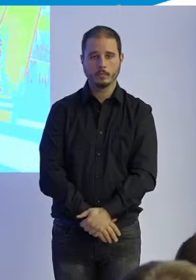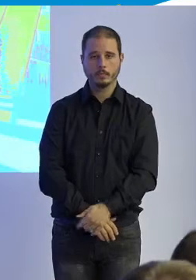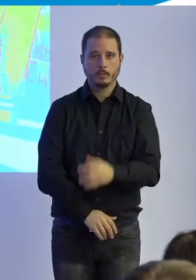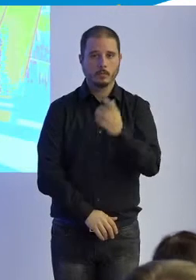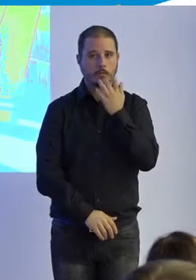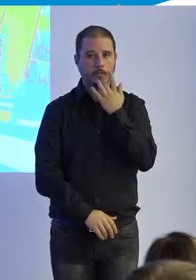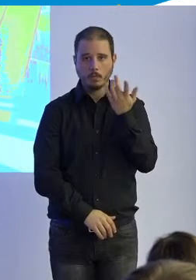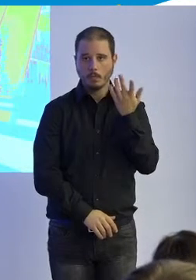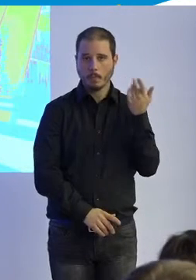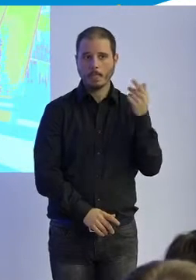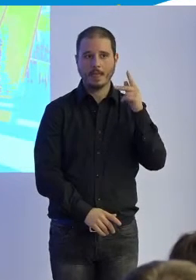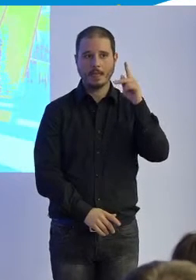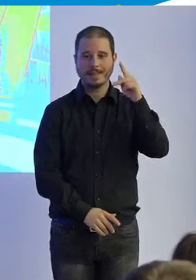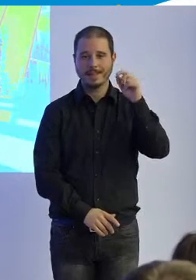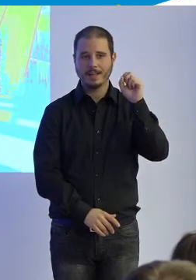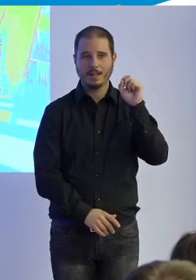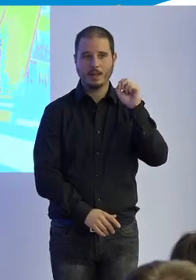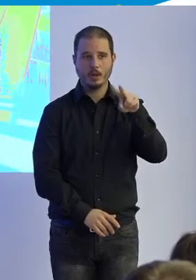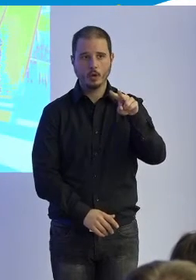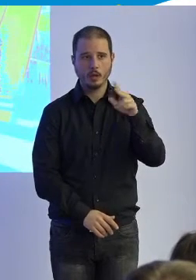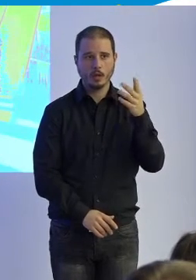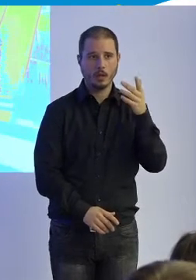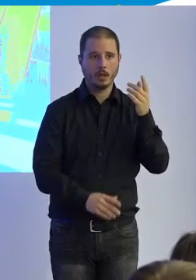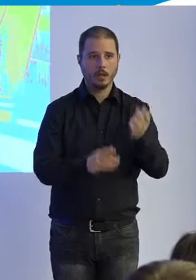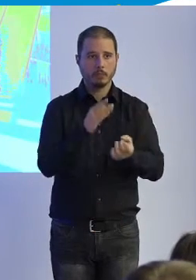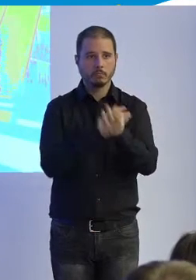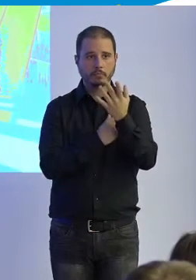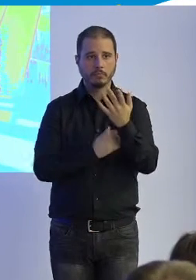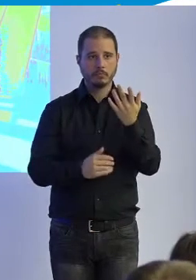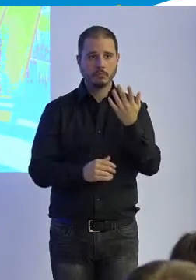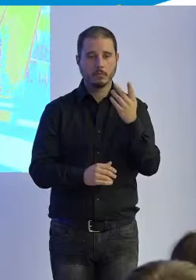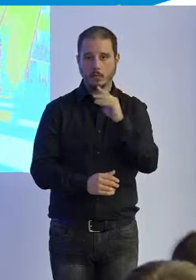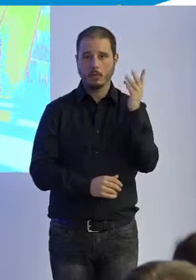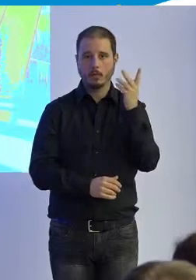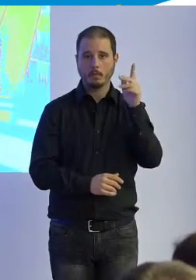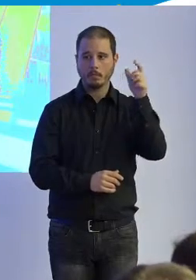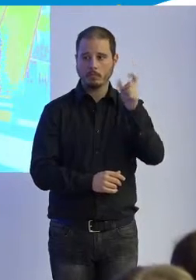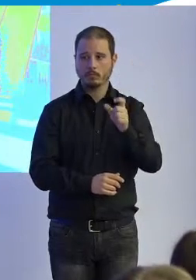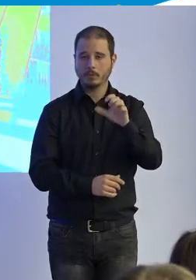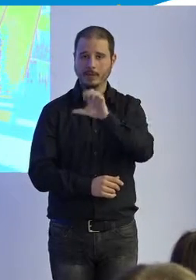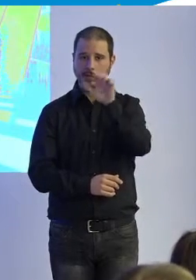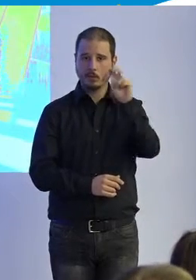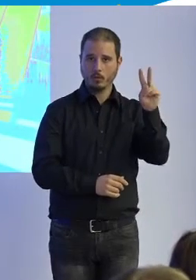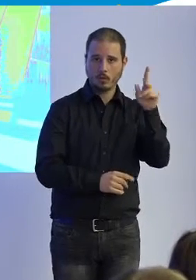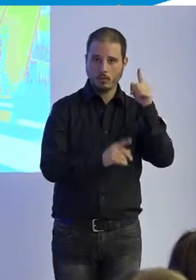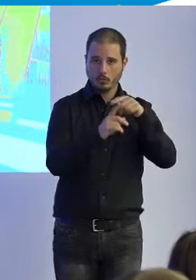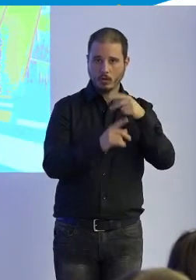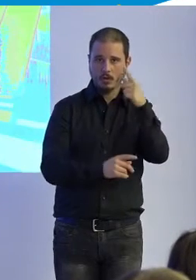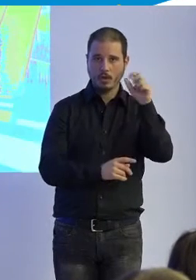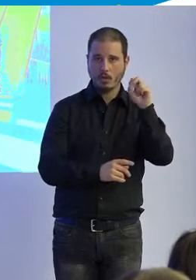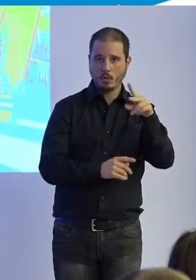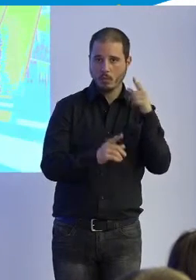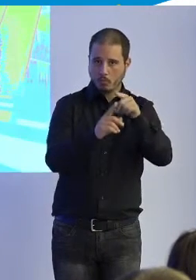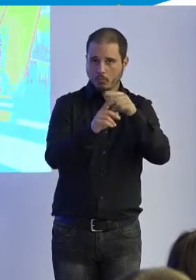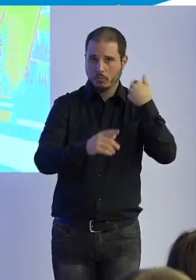K12. Aquí, ¿por qué no? O sea, dispositivos hay, contenidos empieza a haber